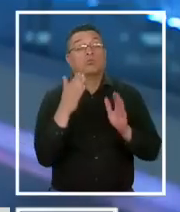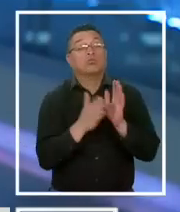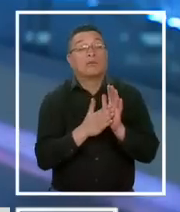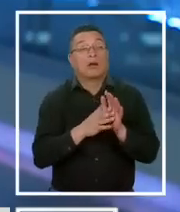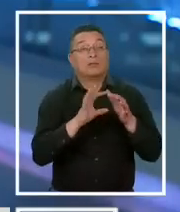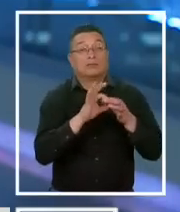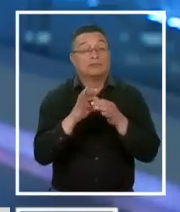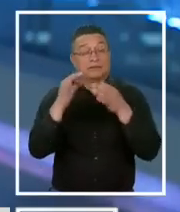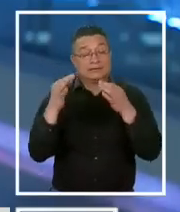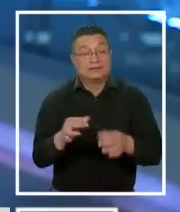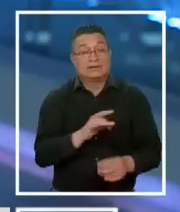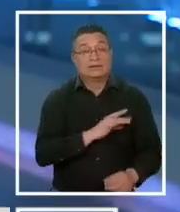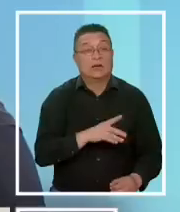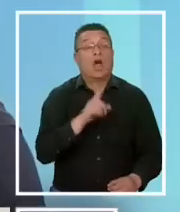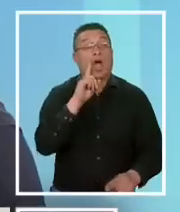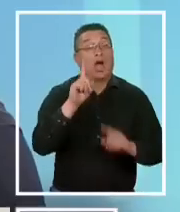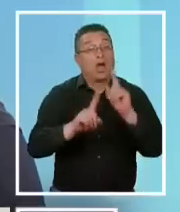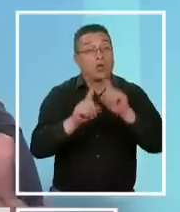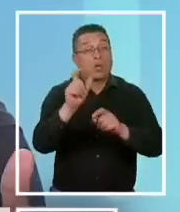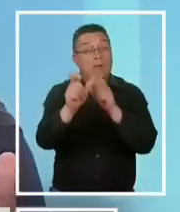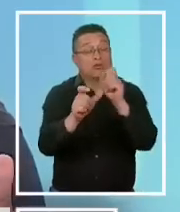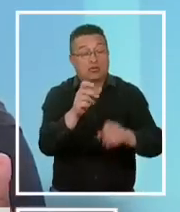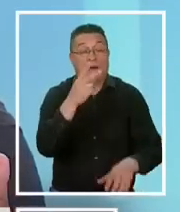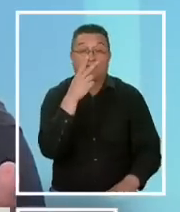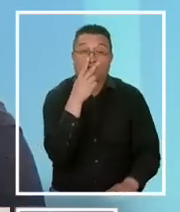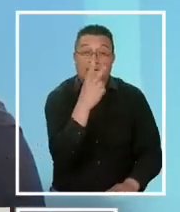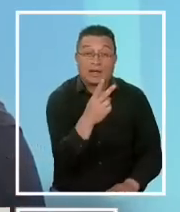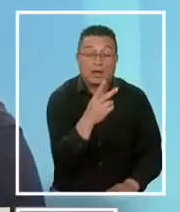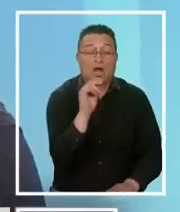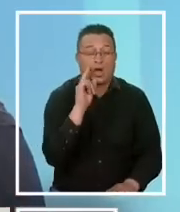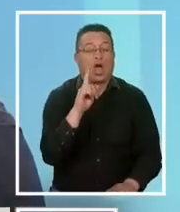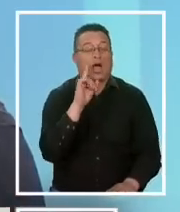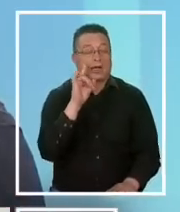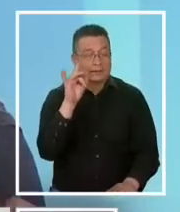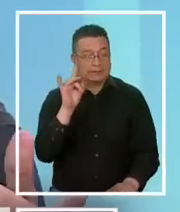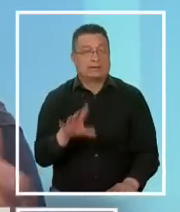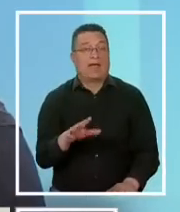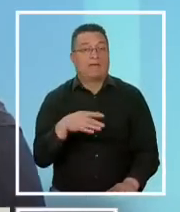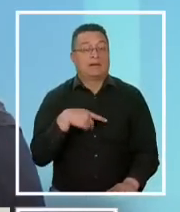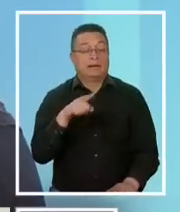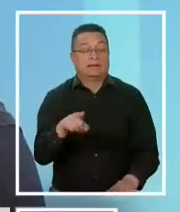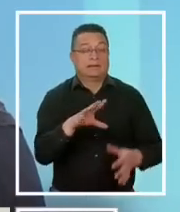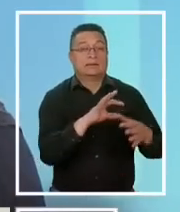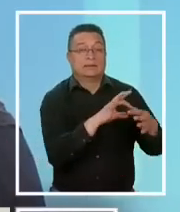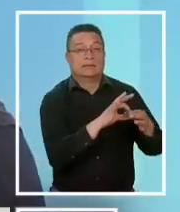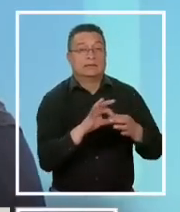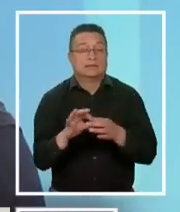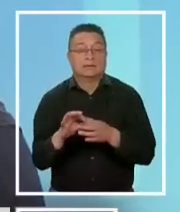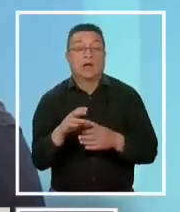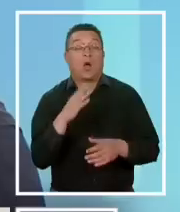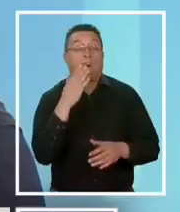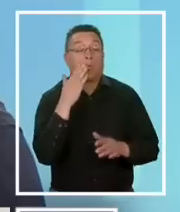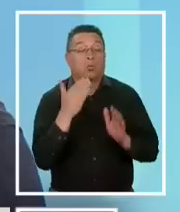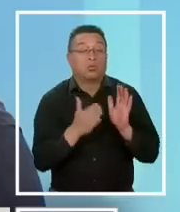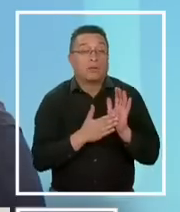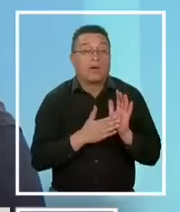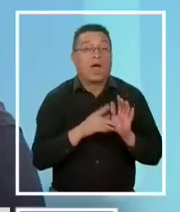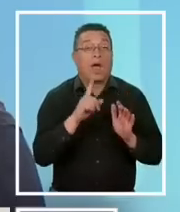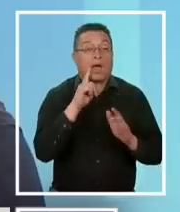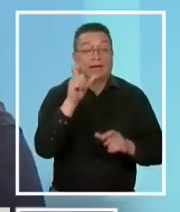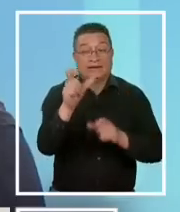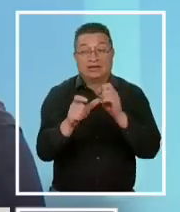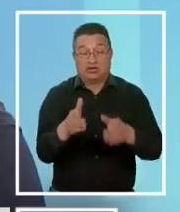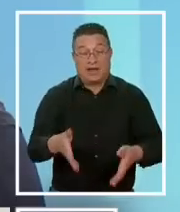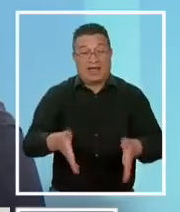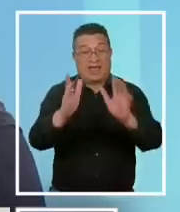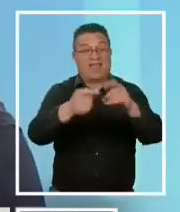que eso está pasando un ciudadano ciudadano o tiene antecedentes de que esto está pasando Oye evidencia ven niños vendiendo